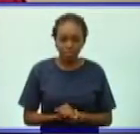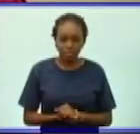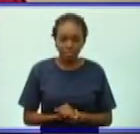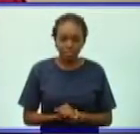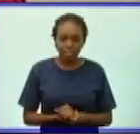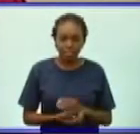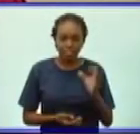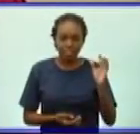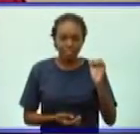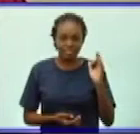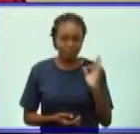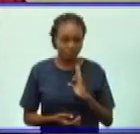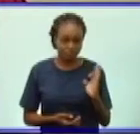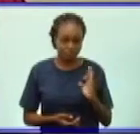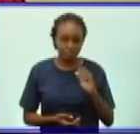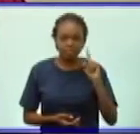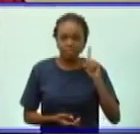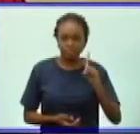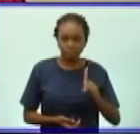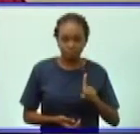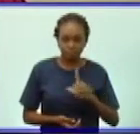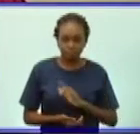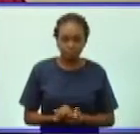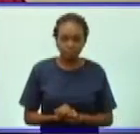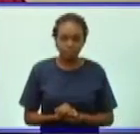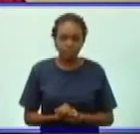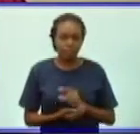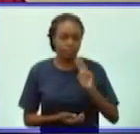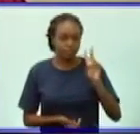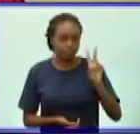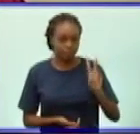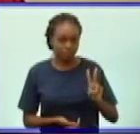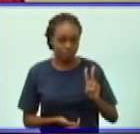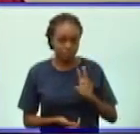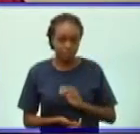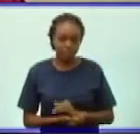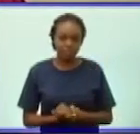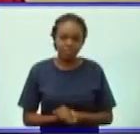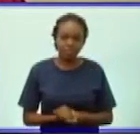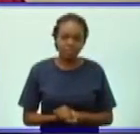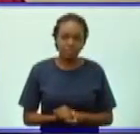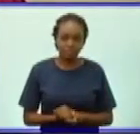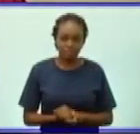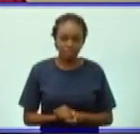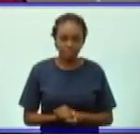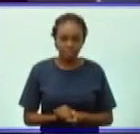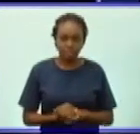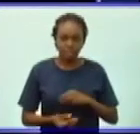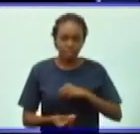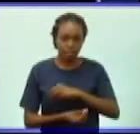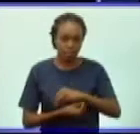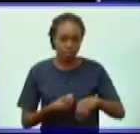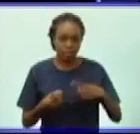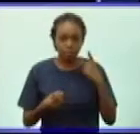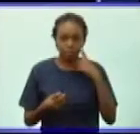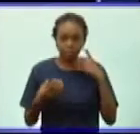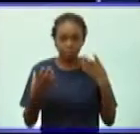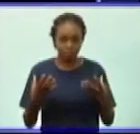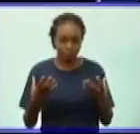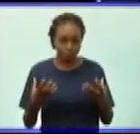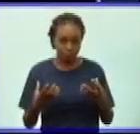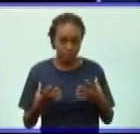la física, el capítulo 1, el capítulo 2, un cambio fundamental,